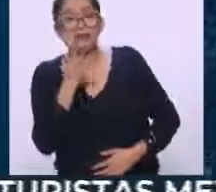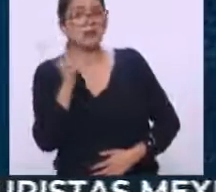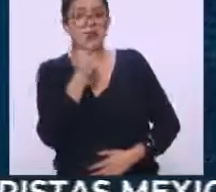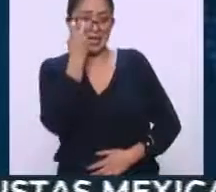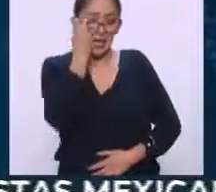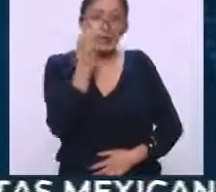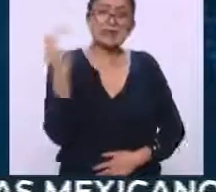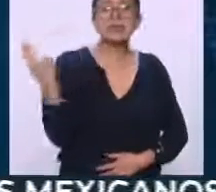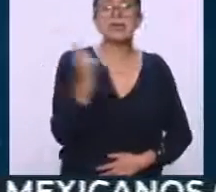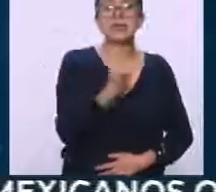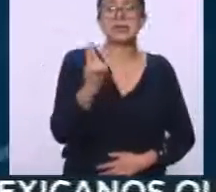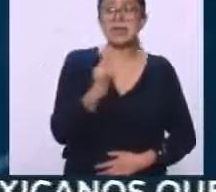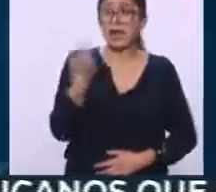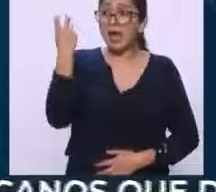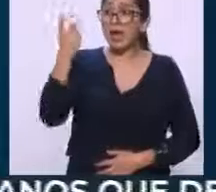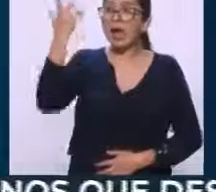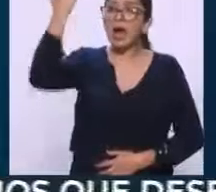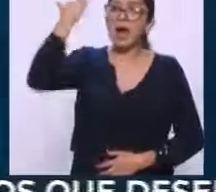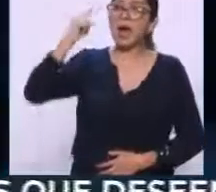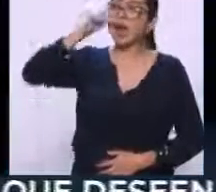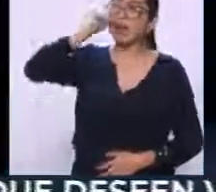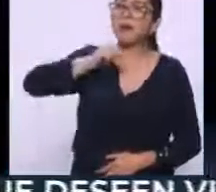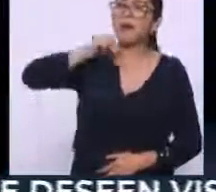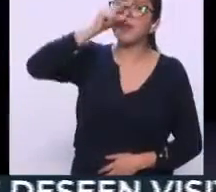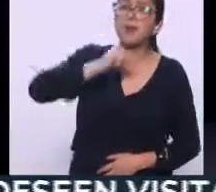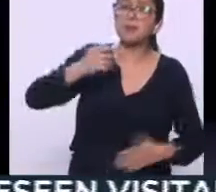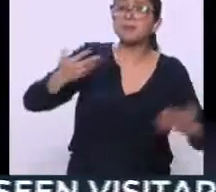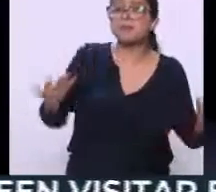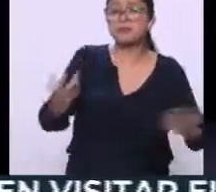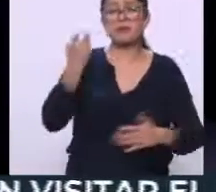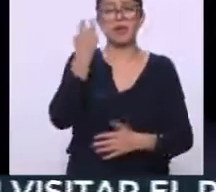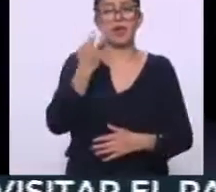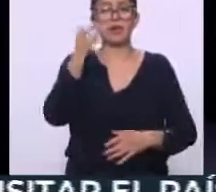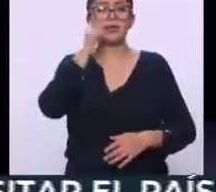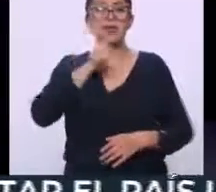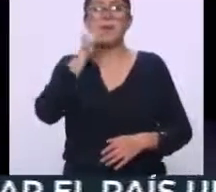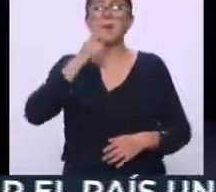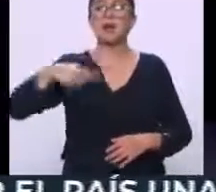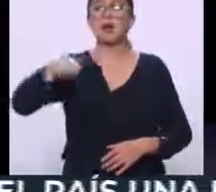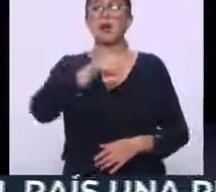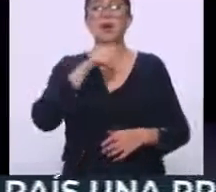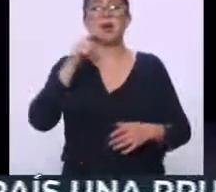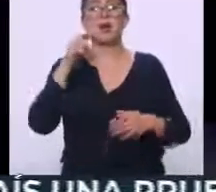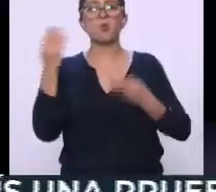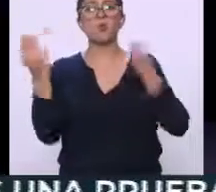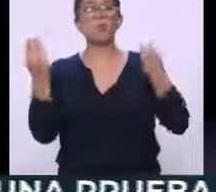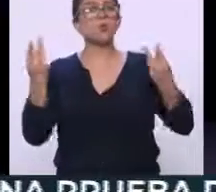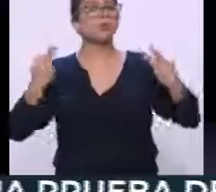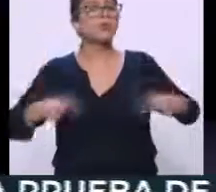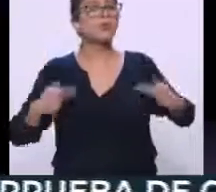además es una de las cosas que ha fallado. Creo que de pronto se ha manifestado mucho enojo, con razón,